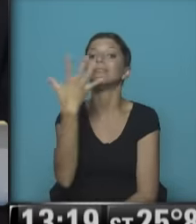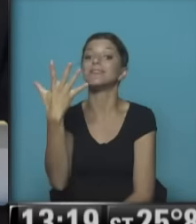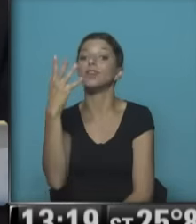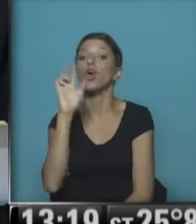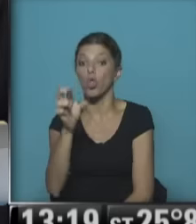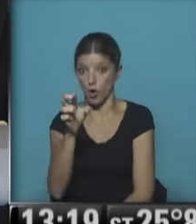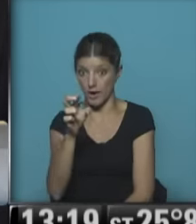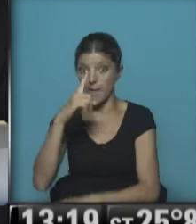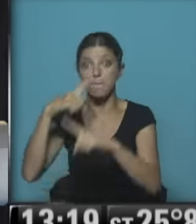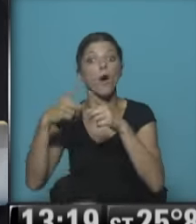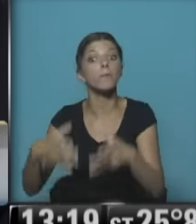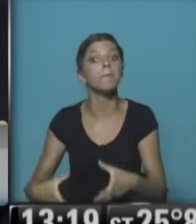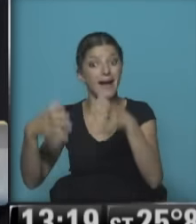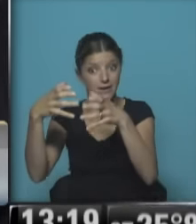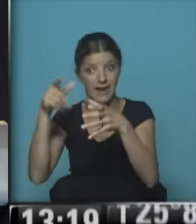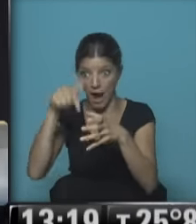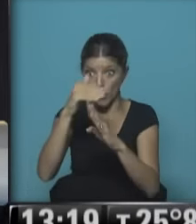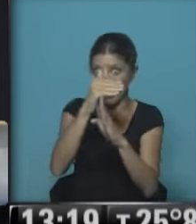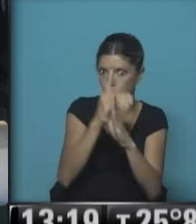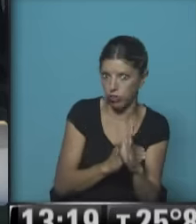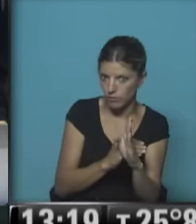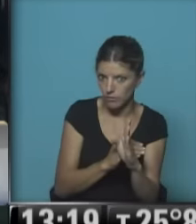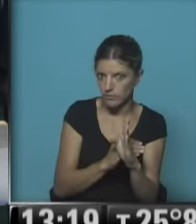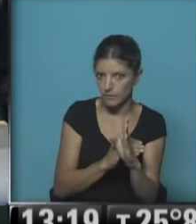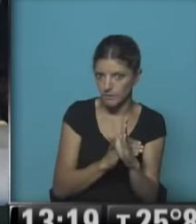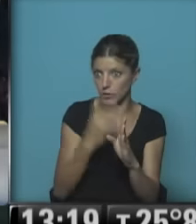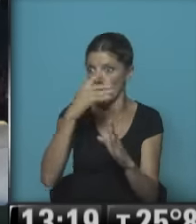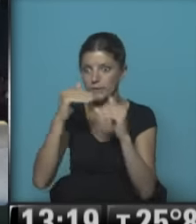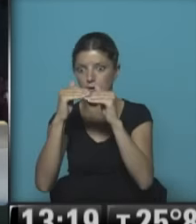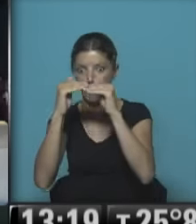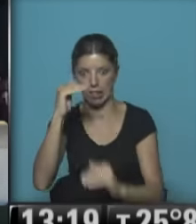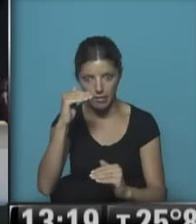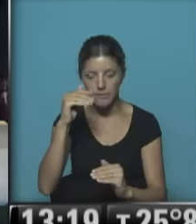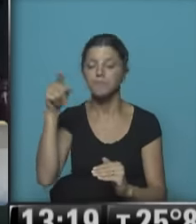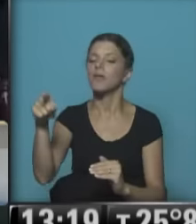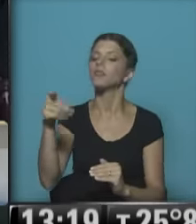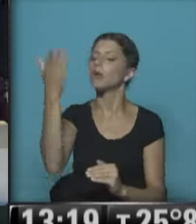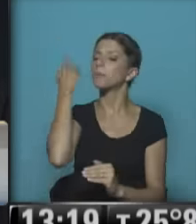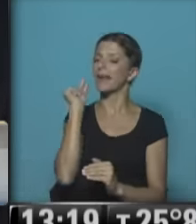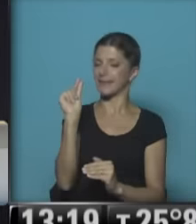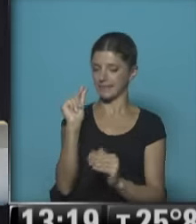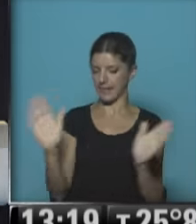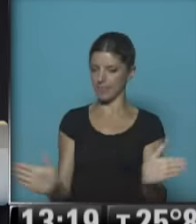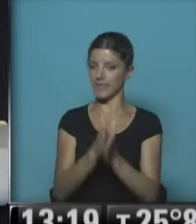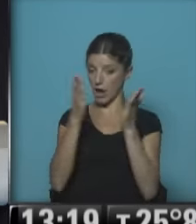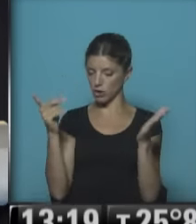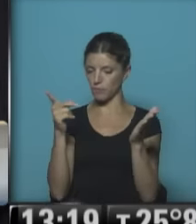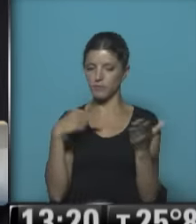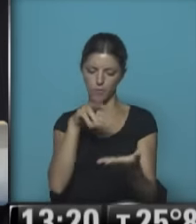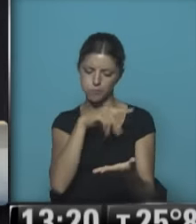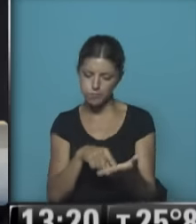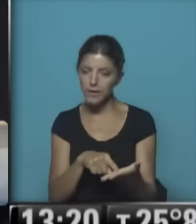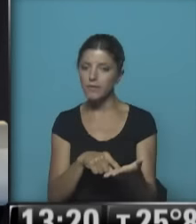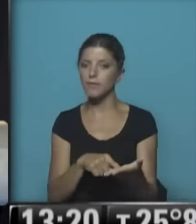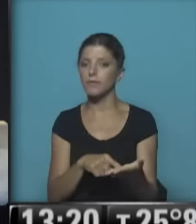el barril. Ahora está mucho más abajo. Y estaba recién leyendo en un diario saudí de hoy, donde hay declaraciones del